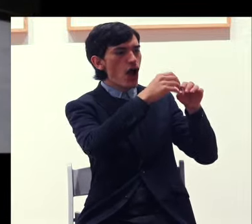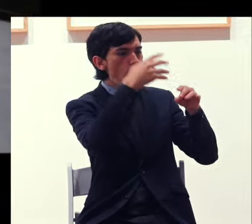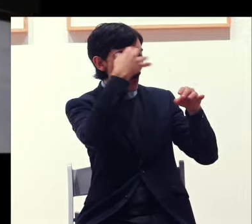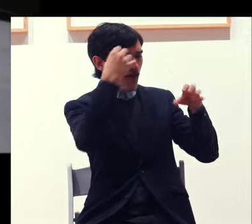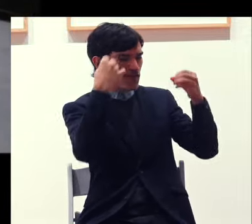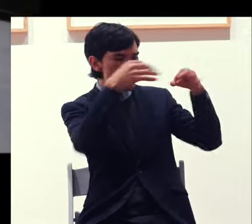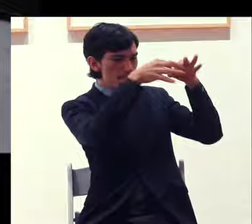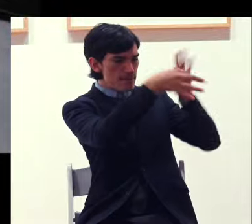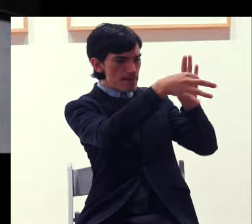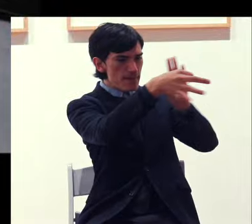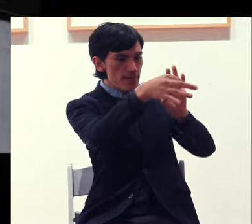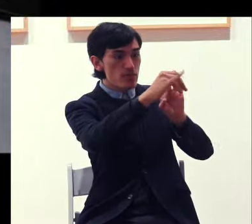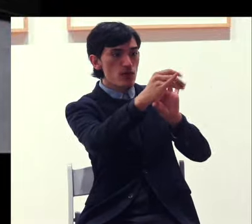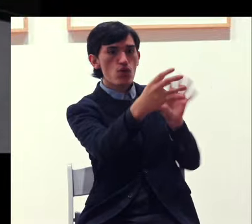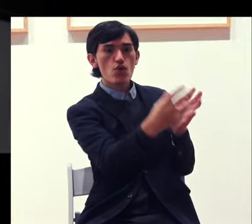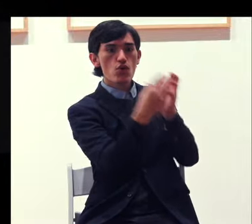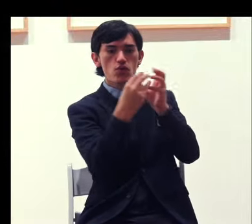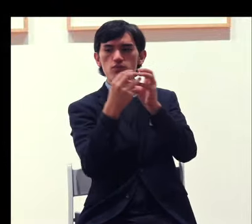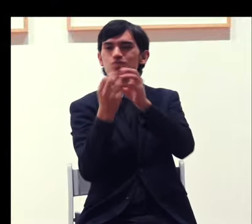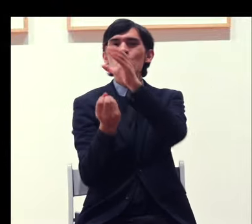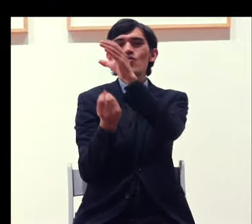restos, olvidos de un recuerdo.